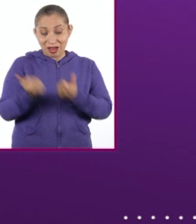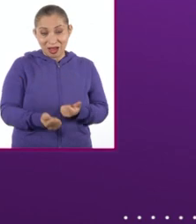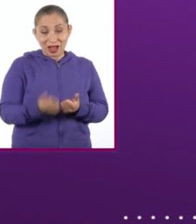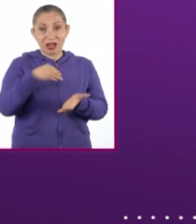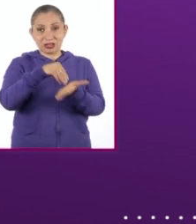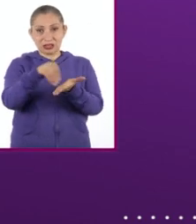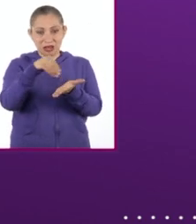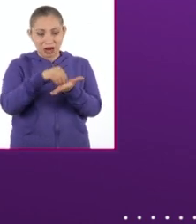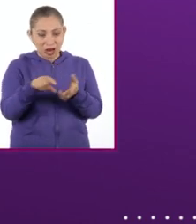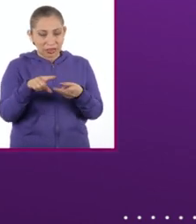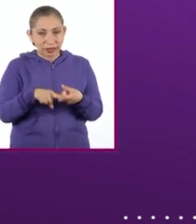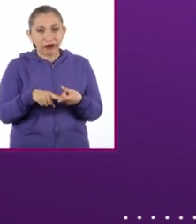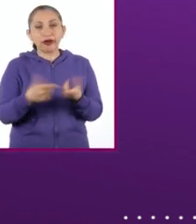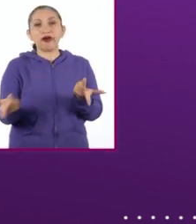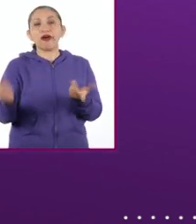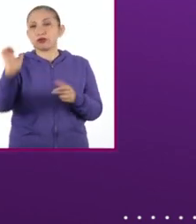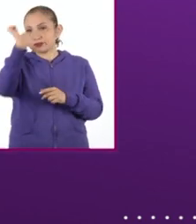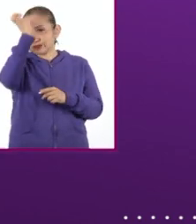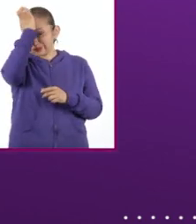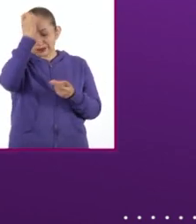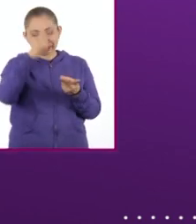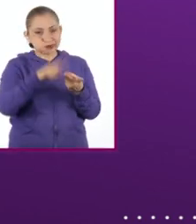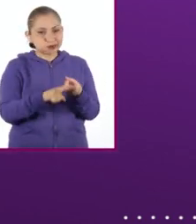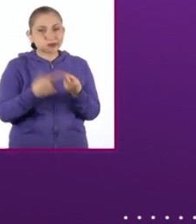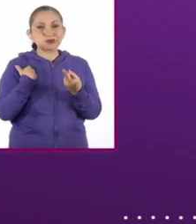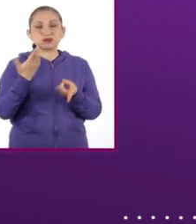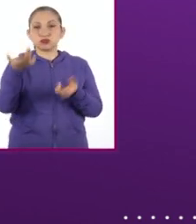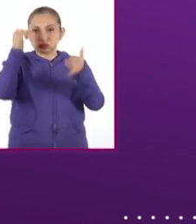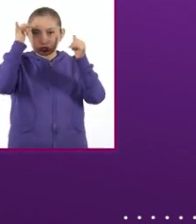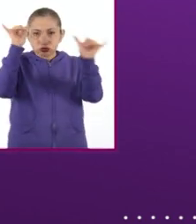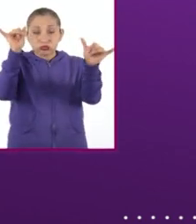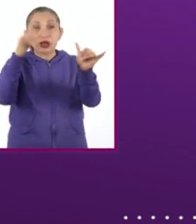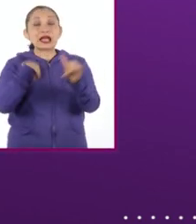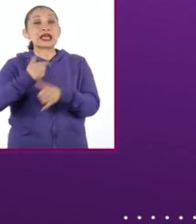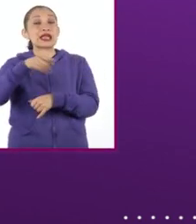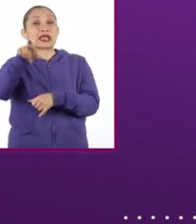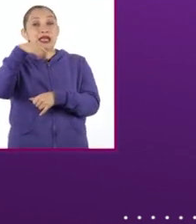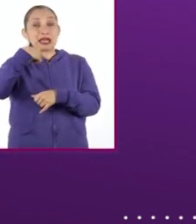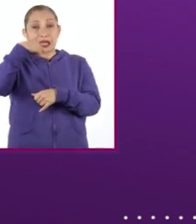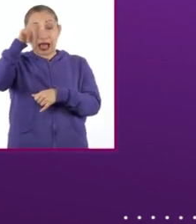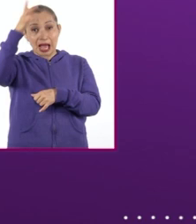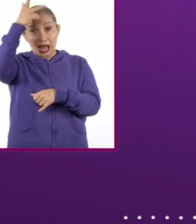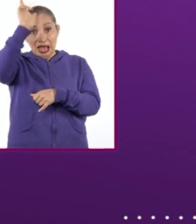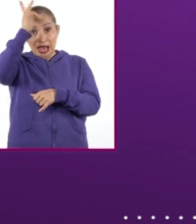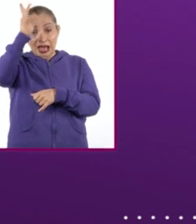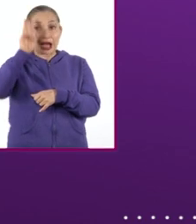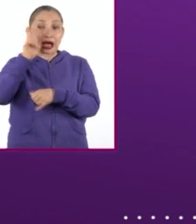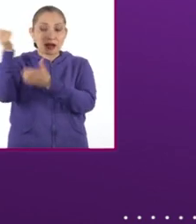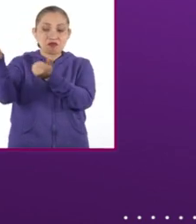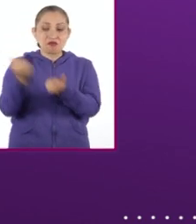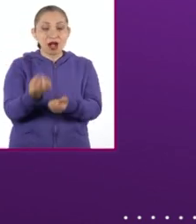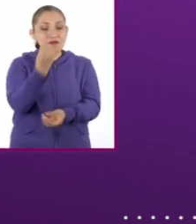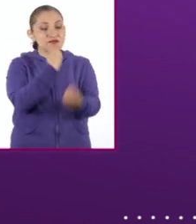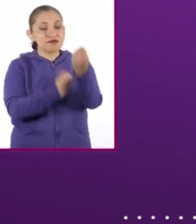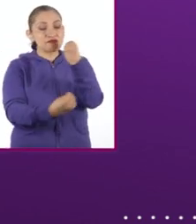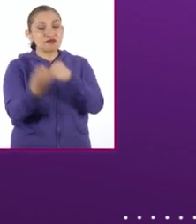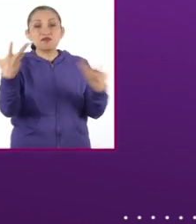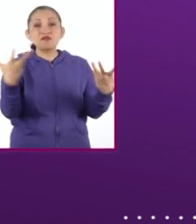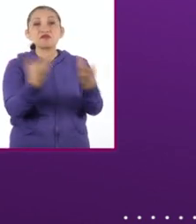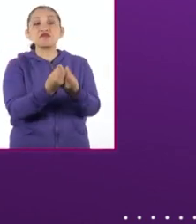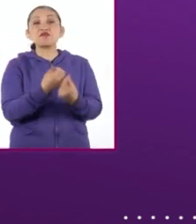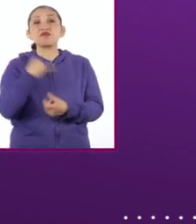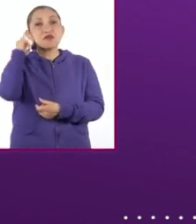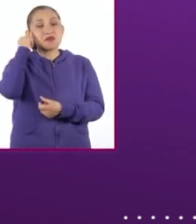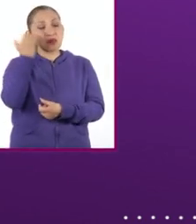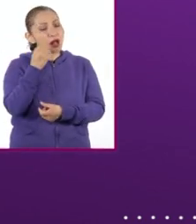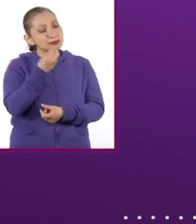como el cerdo, la oveja, la res y la gallina, se incorporaron a la dieta de los